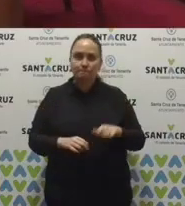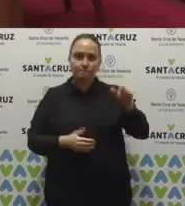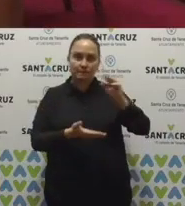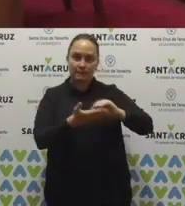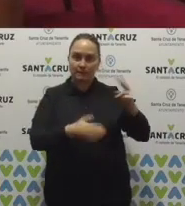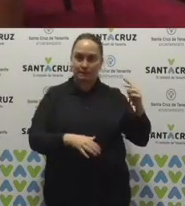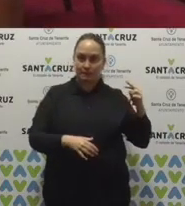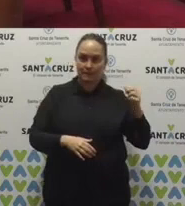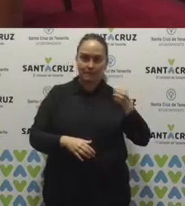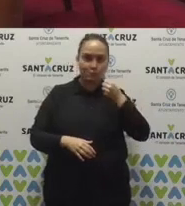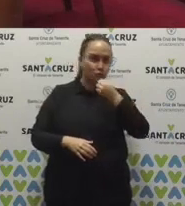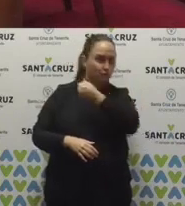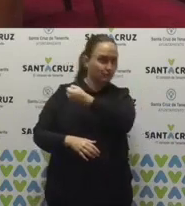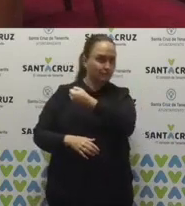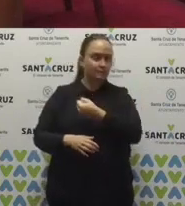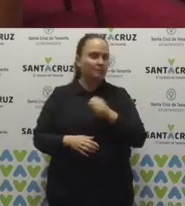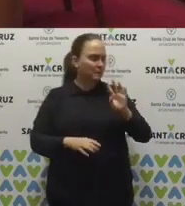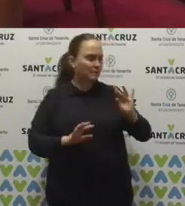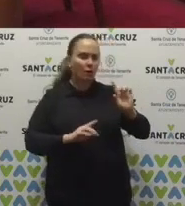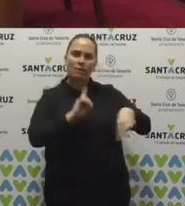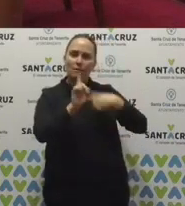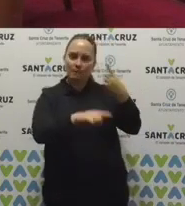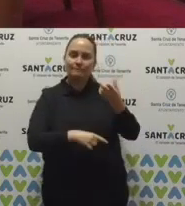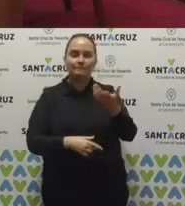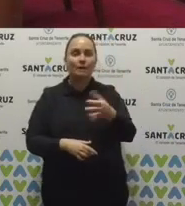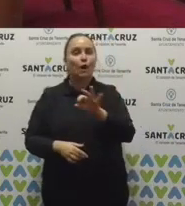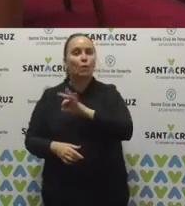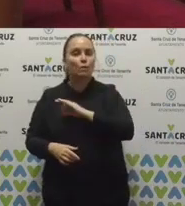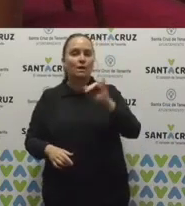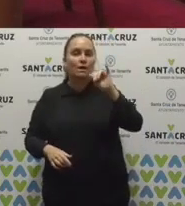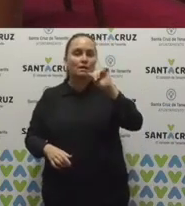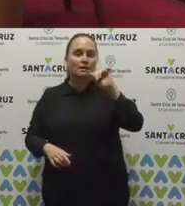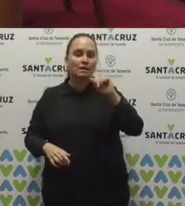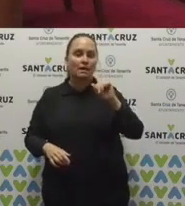sí pero sería después don doña doña yaiza